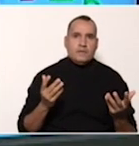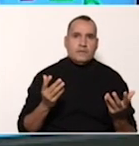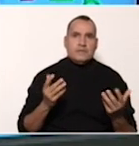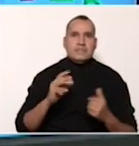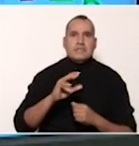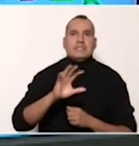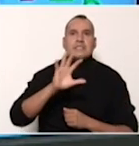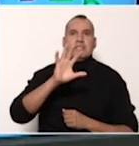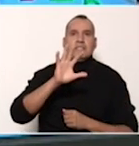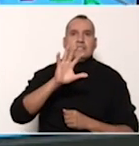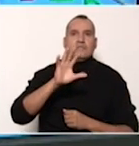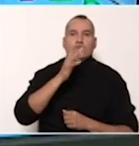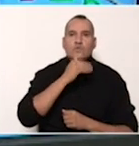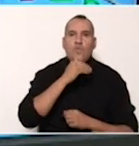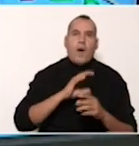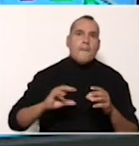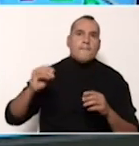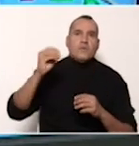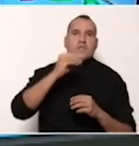potencia.